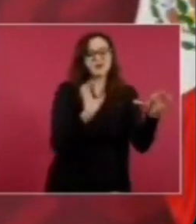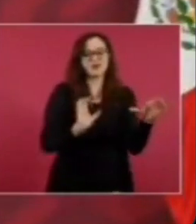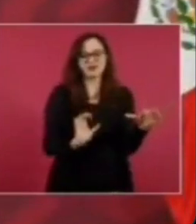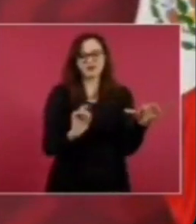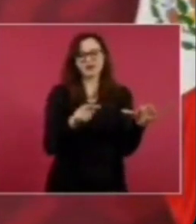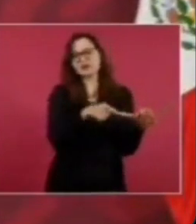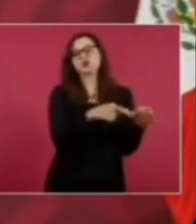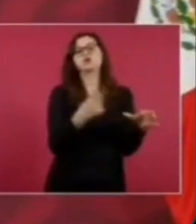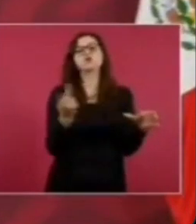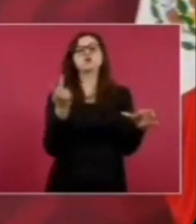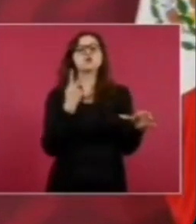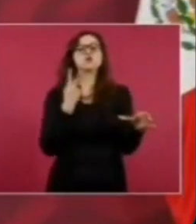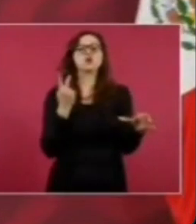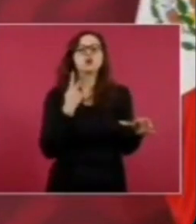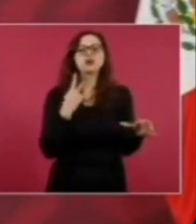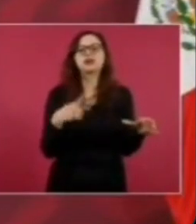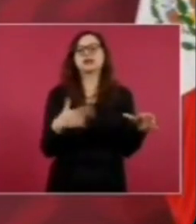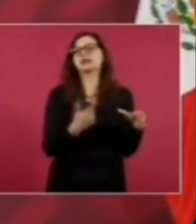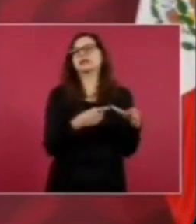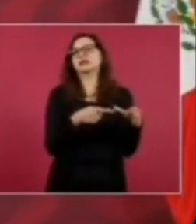la clase política